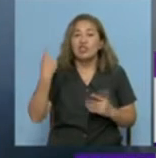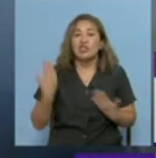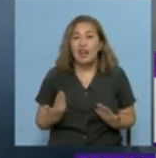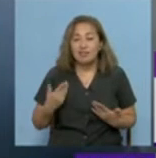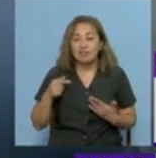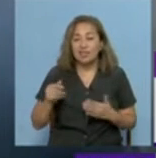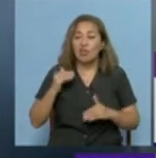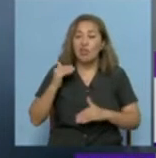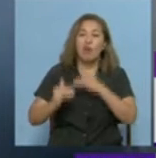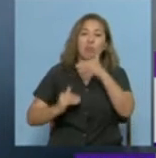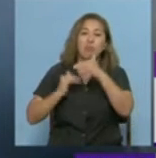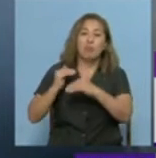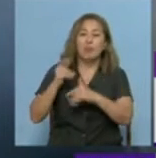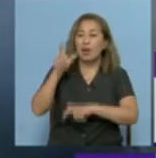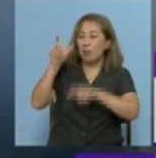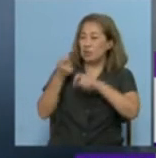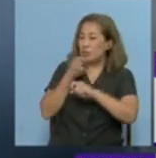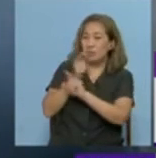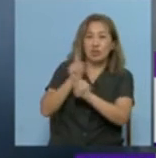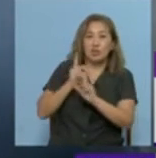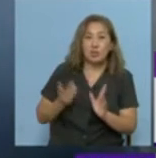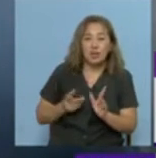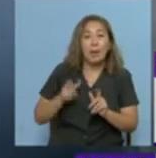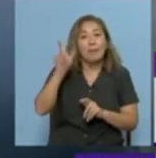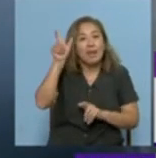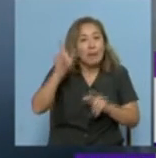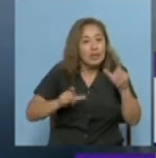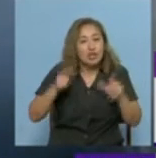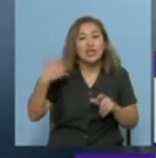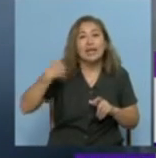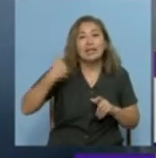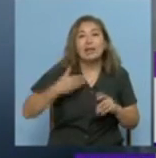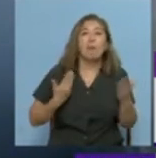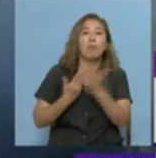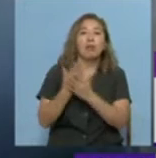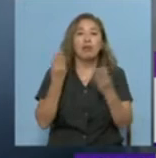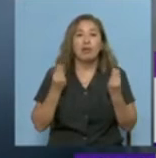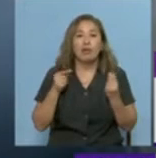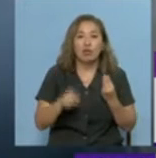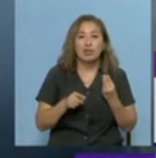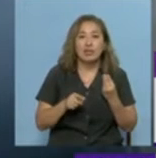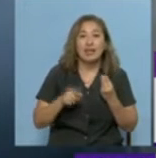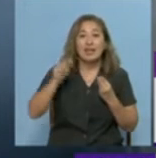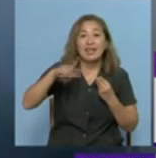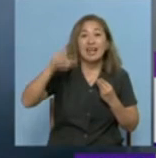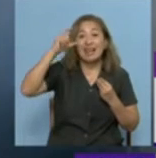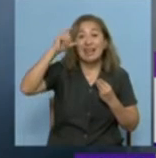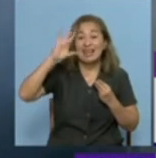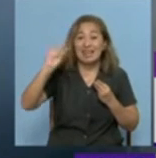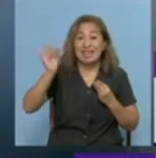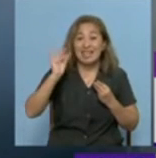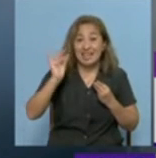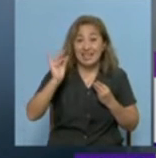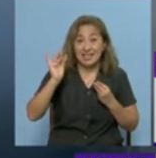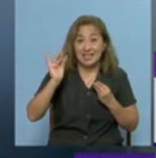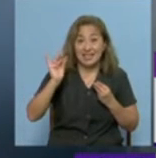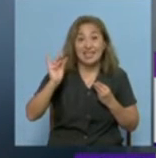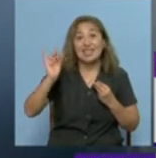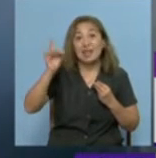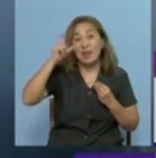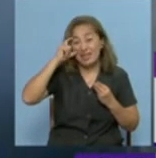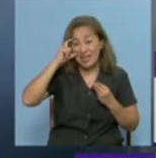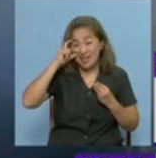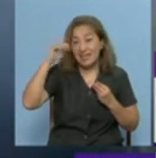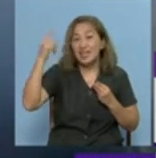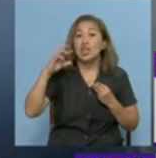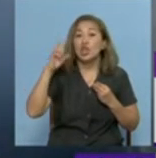el gobierno nacional. Así que creo que los argentinos están pidiendo que a partir del 10 de diciembre del 2019 la